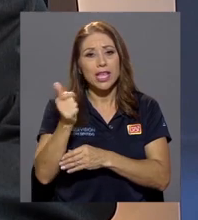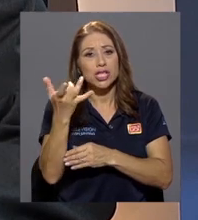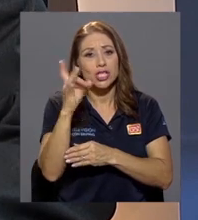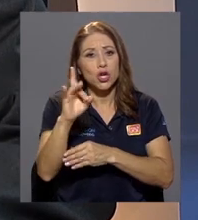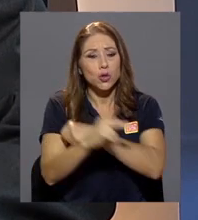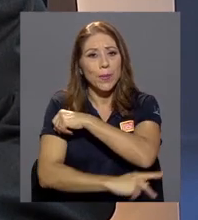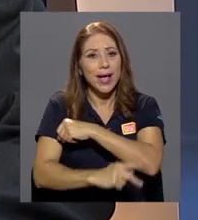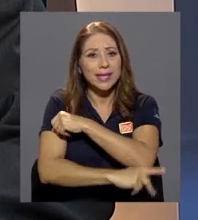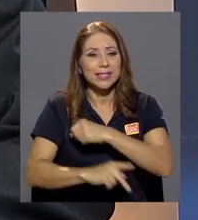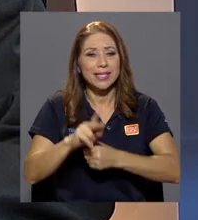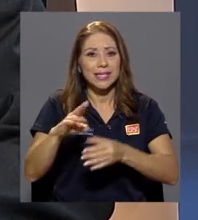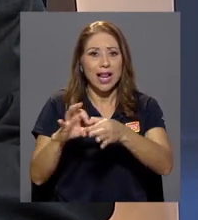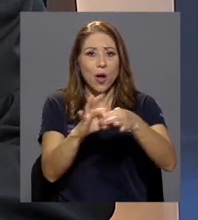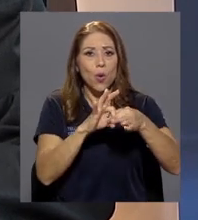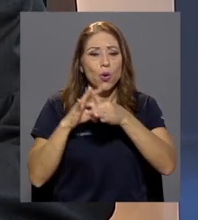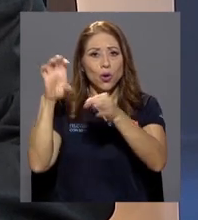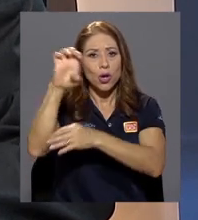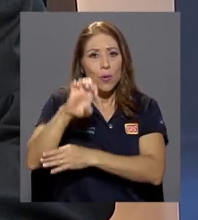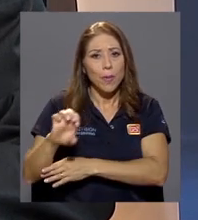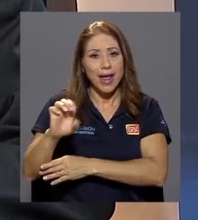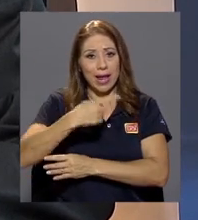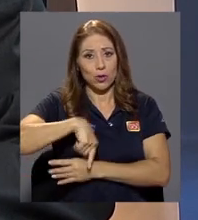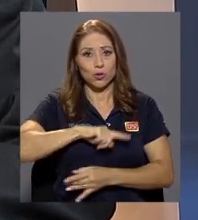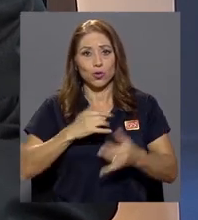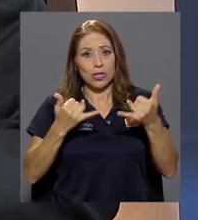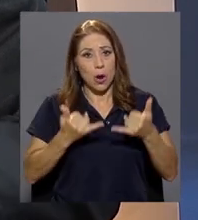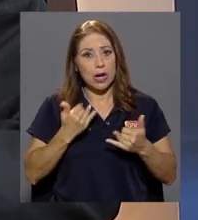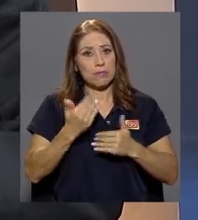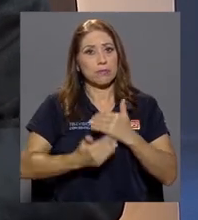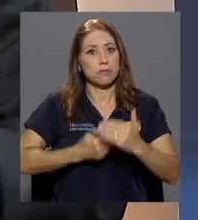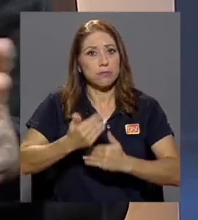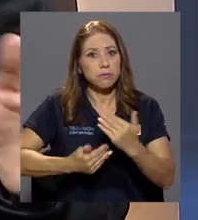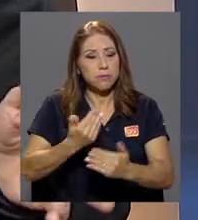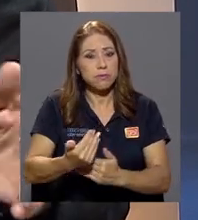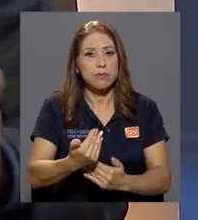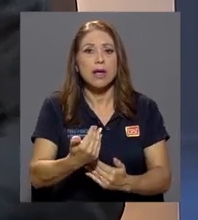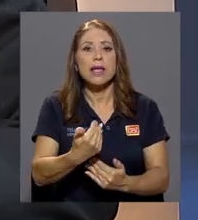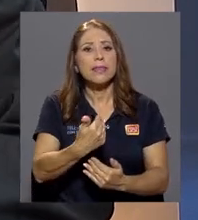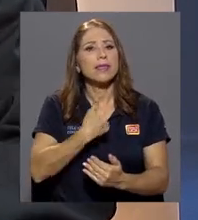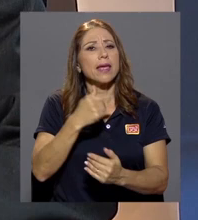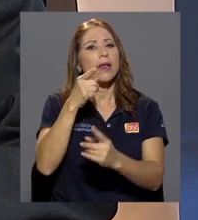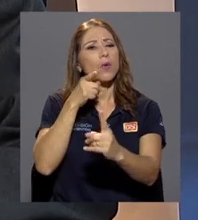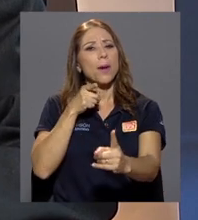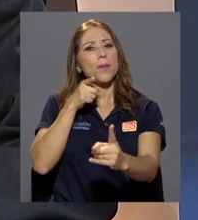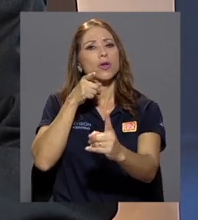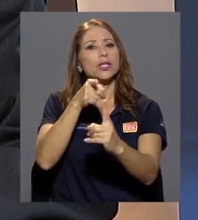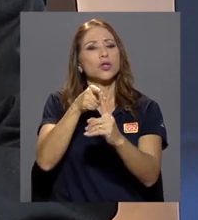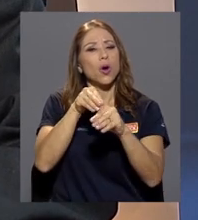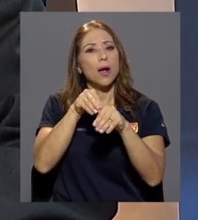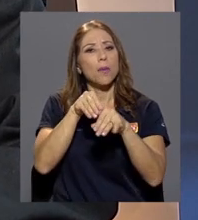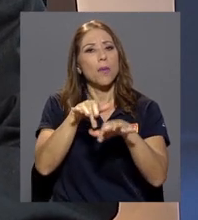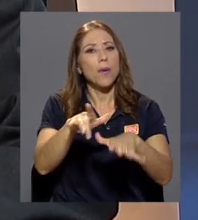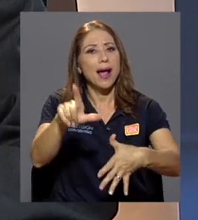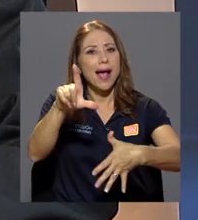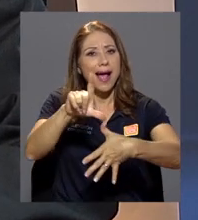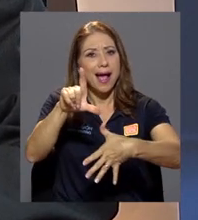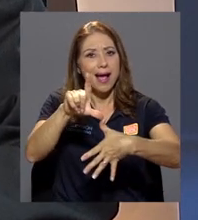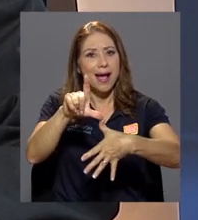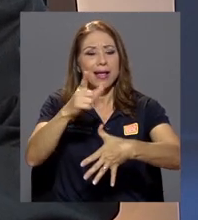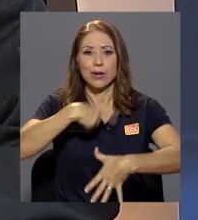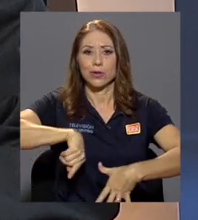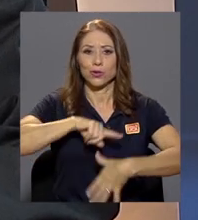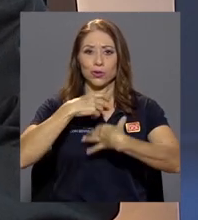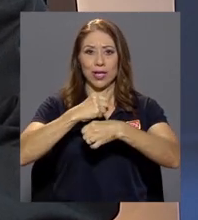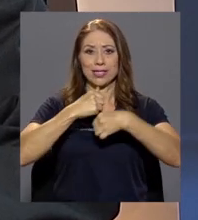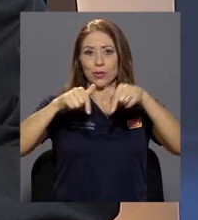de la unión de ahí estamos en pleno desenvolvimiento del mismo y tiene una proyección hacia américa latina que